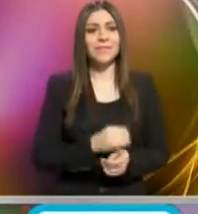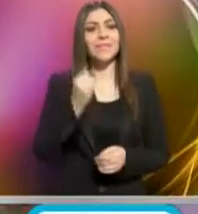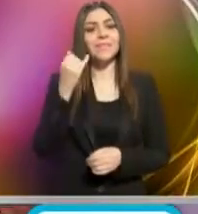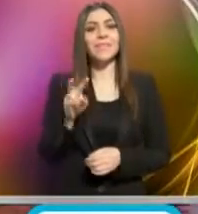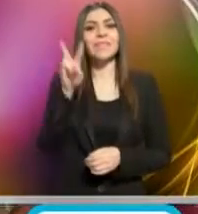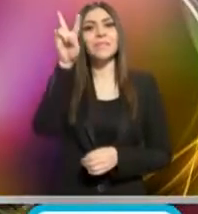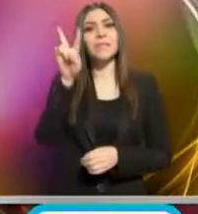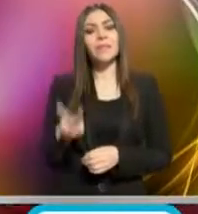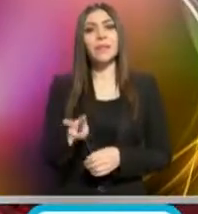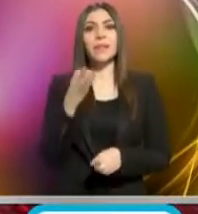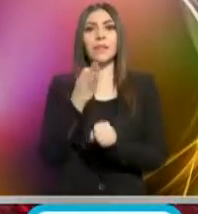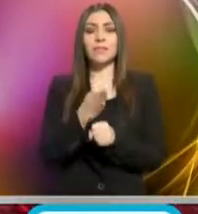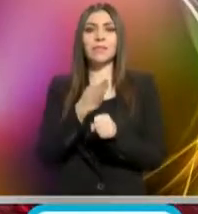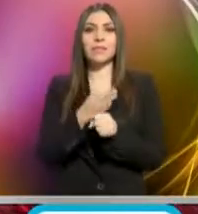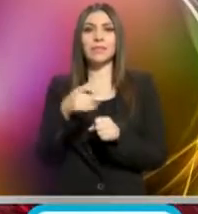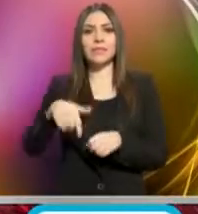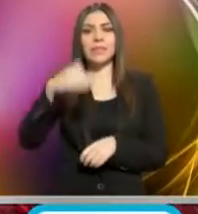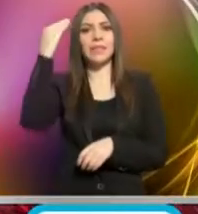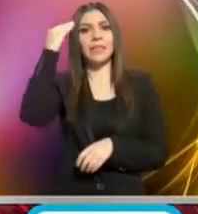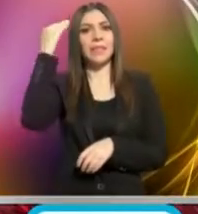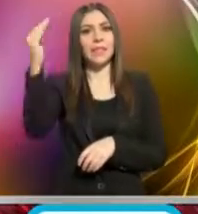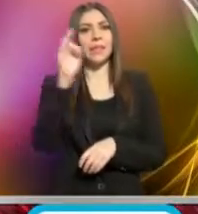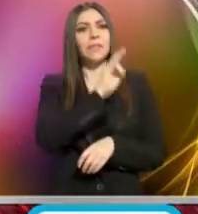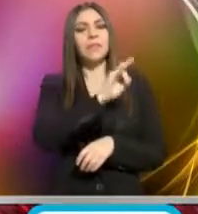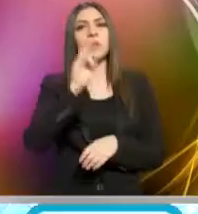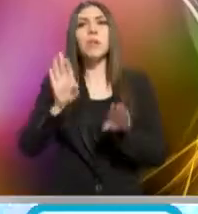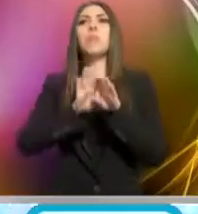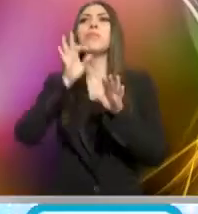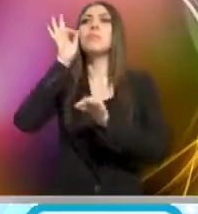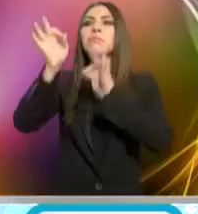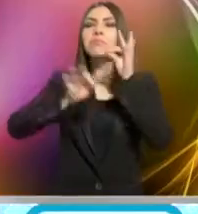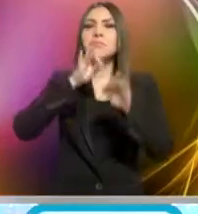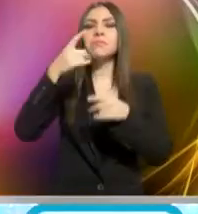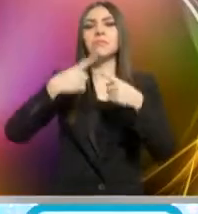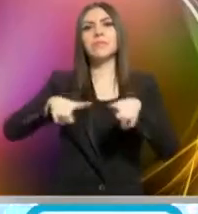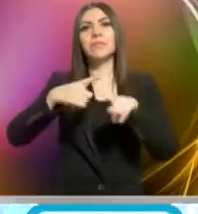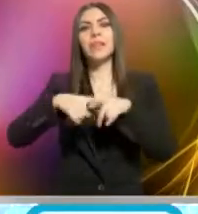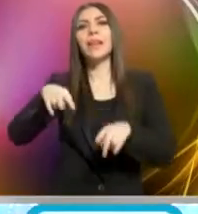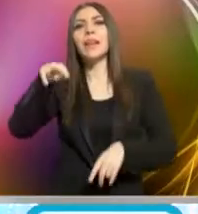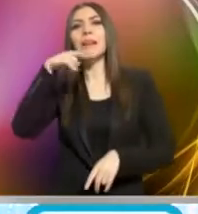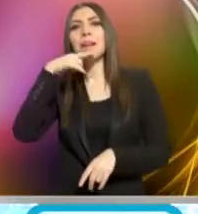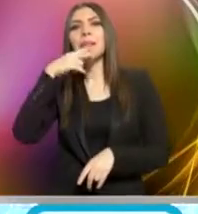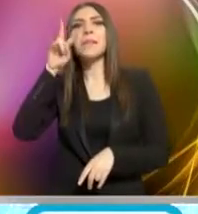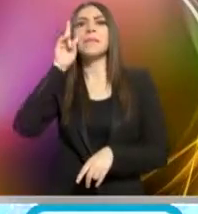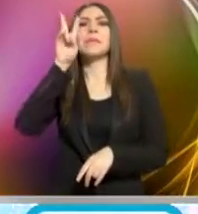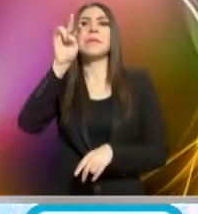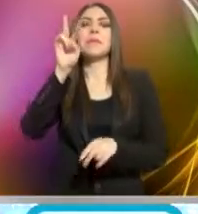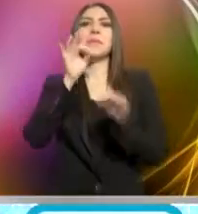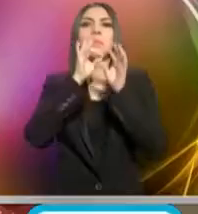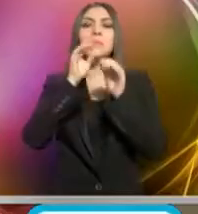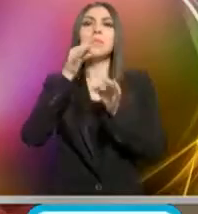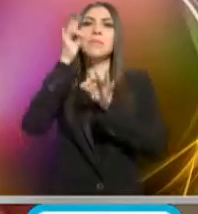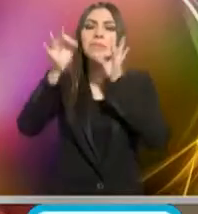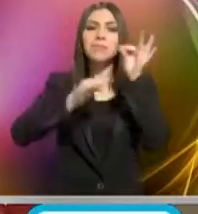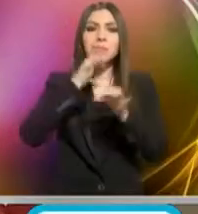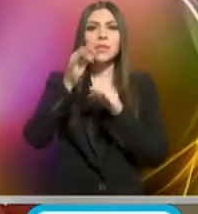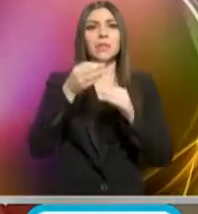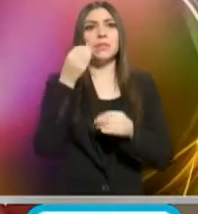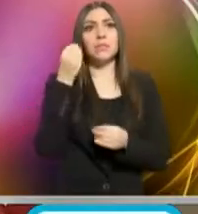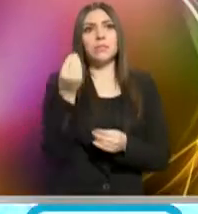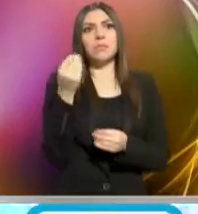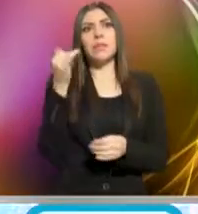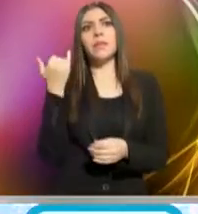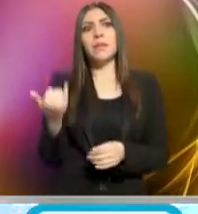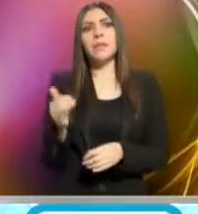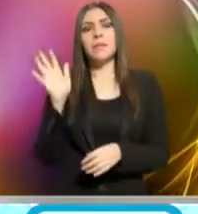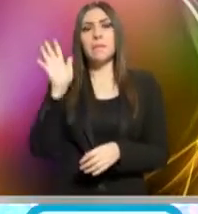De verdad que esta época, la publicidad navideña, todo lo que vemos en los comerciales, Alberto, bienvenido antes que nada. Gracias, Liliana. Pues parece